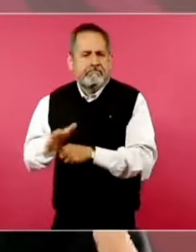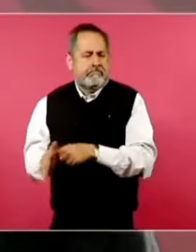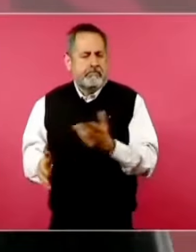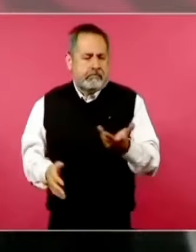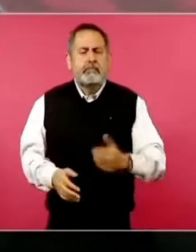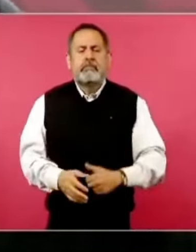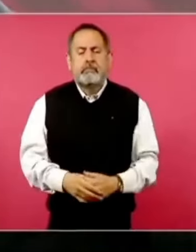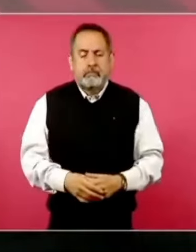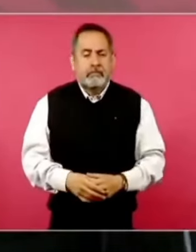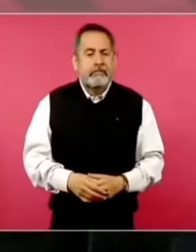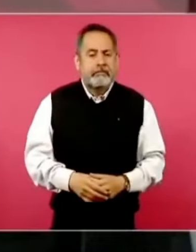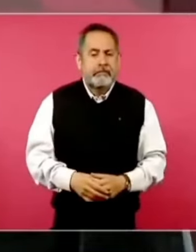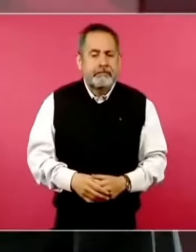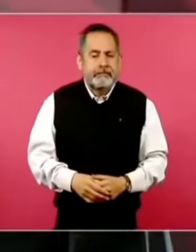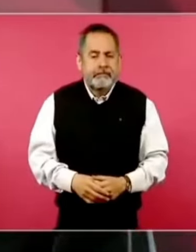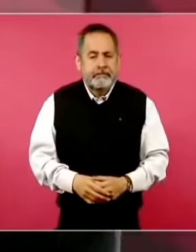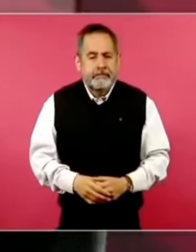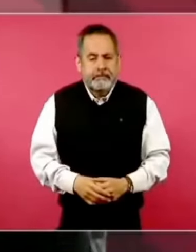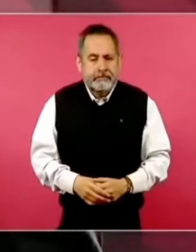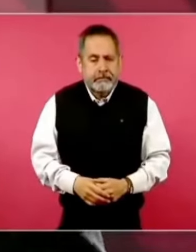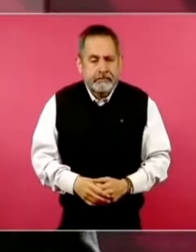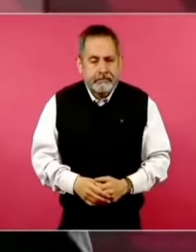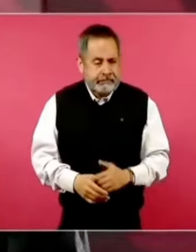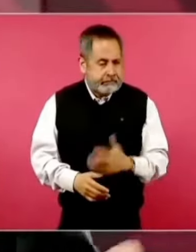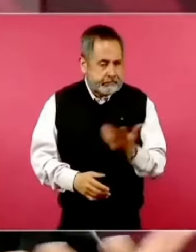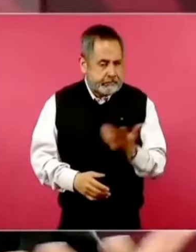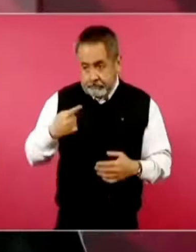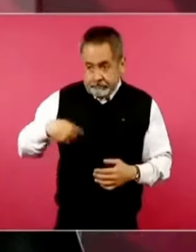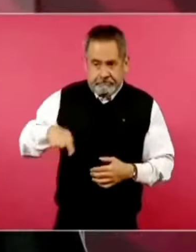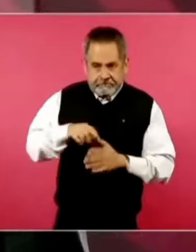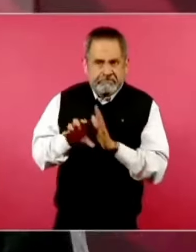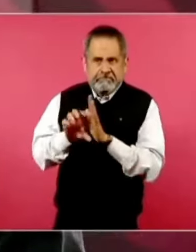Entonces, ¿por qué logramos